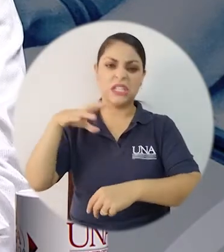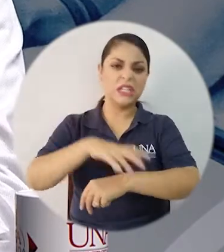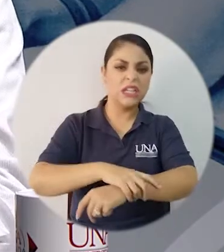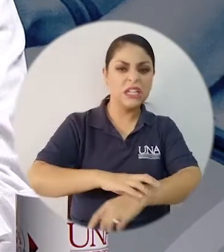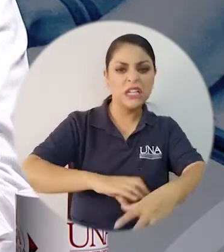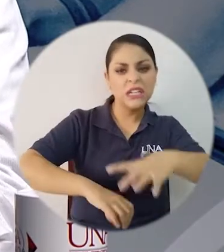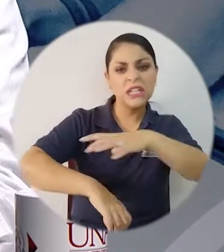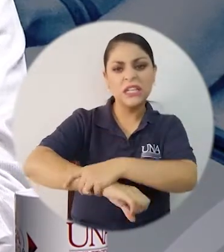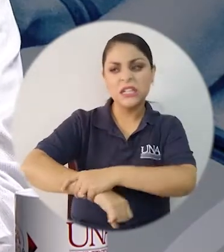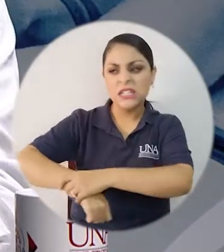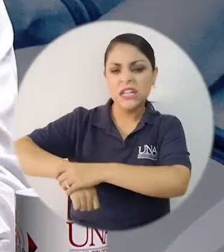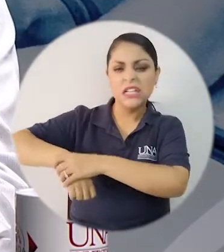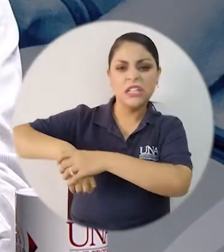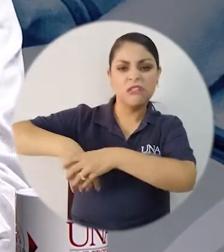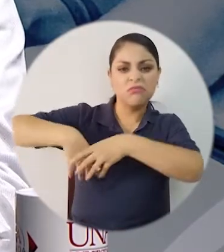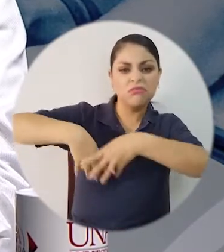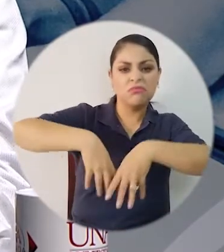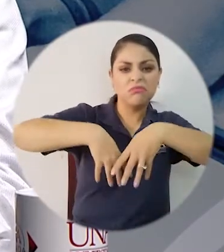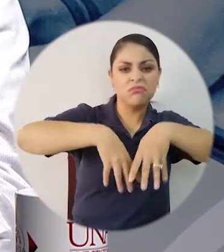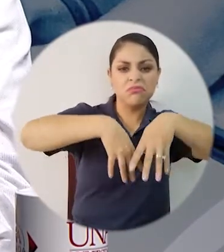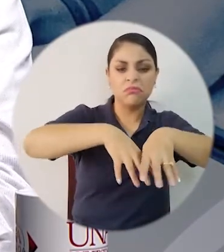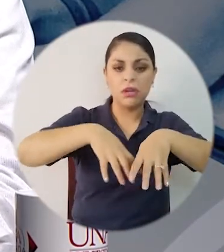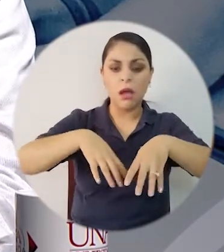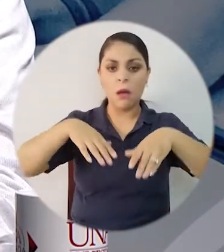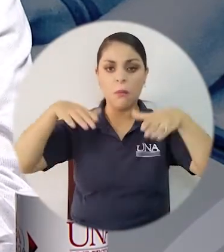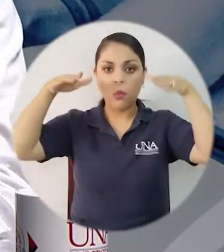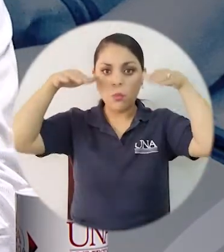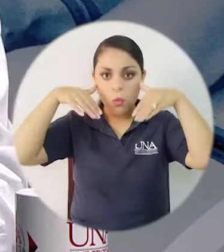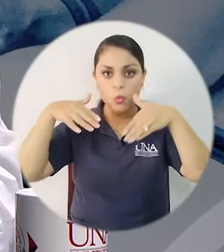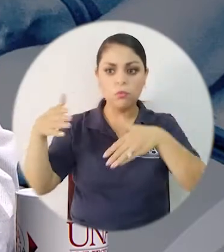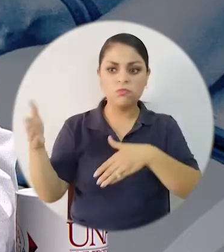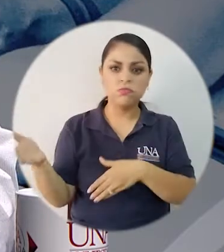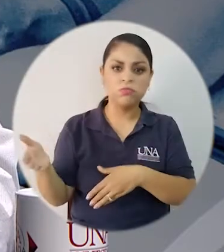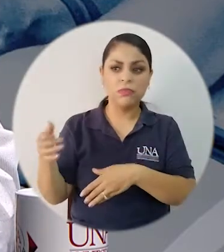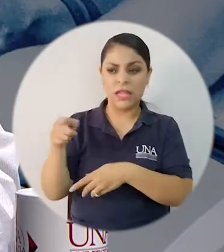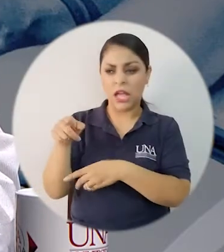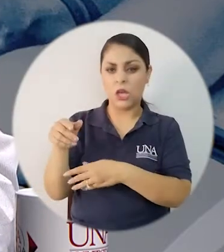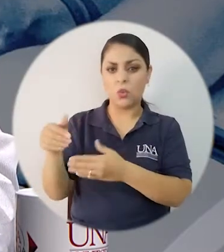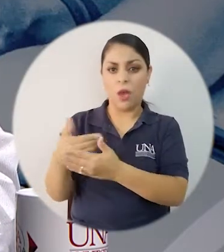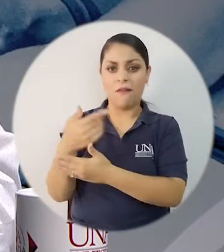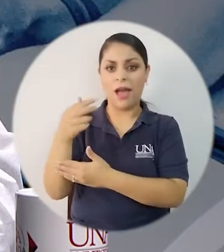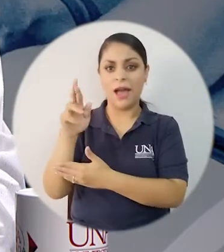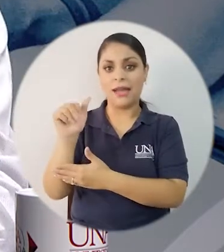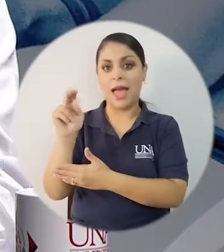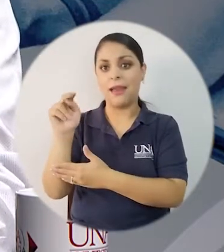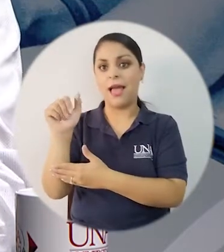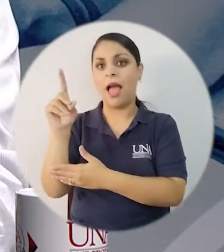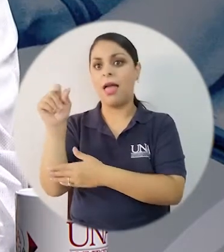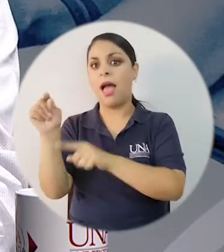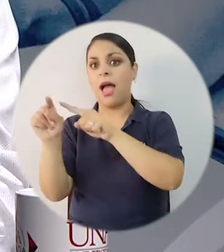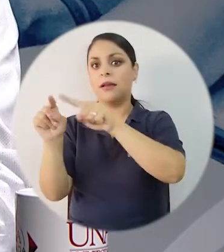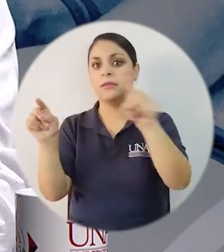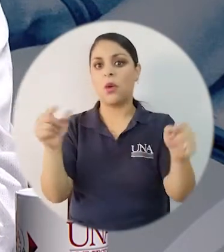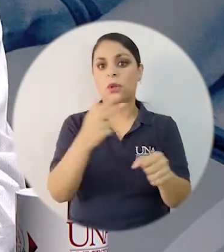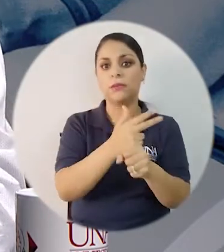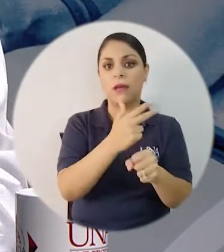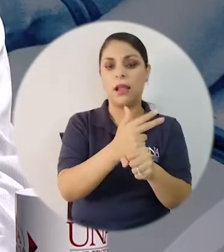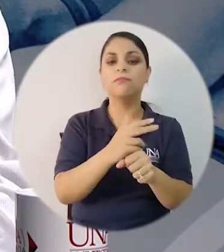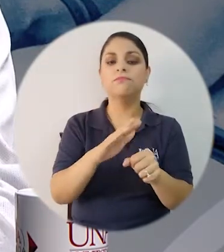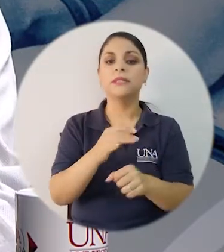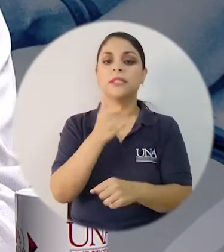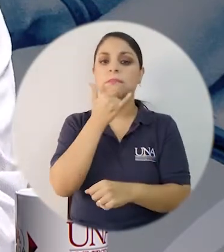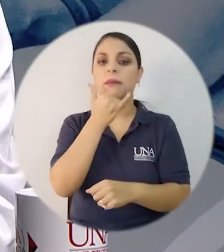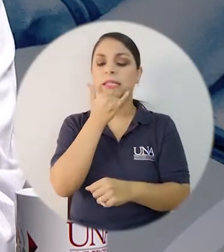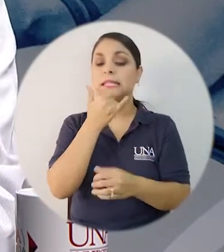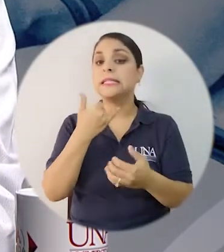llevaron con grilletes, cadenas y arrastrados por mulas a pie desde Granada hasta Guatemala? ¿Qué pasa si